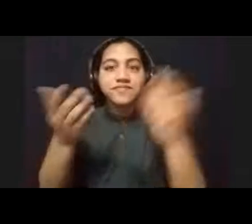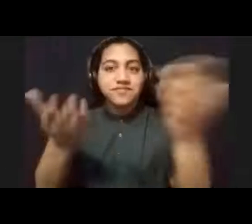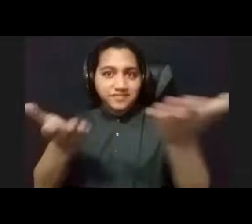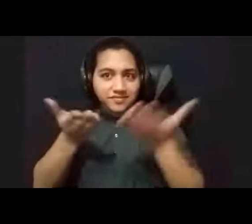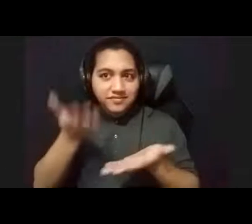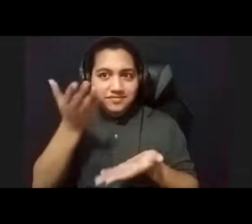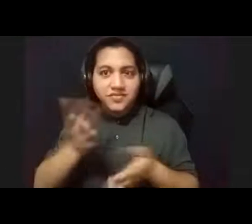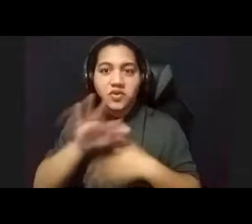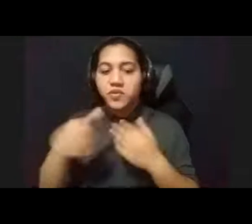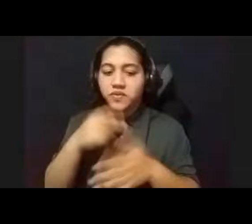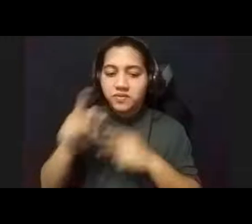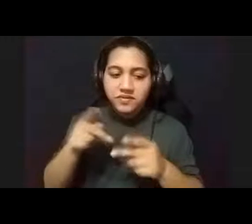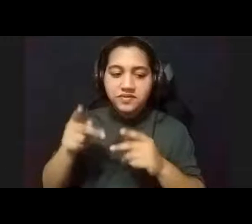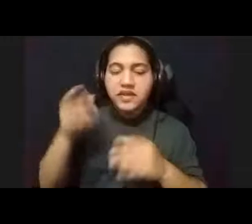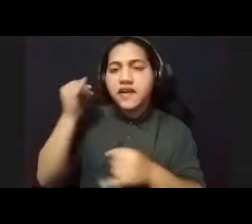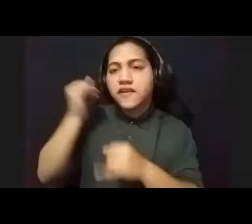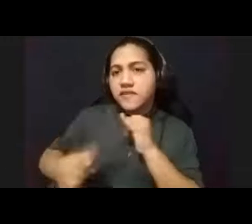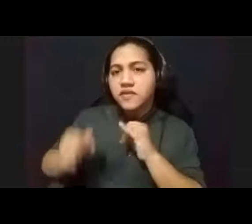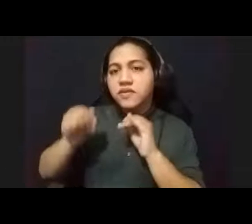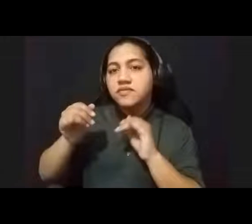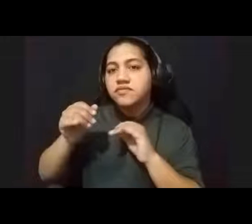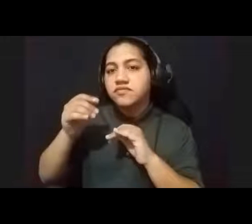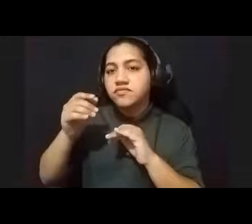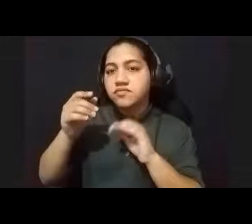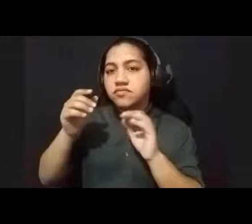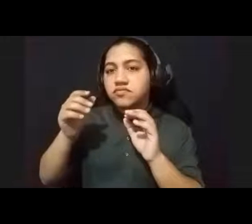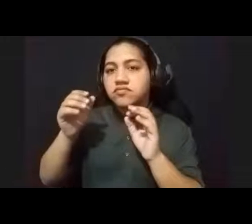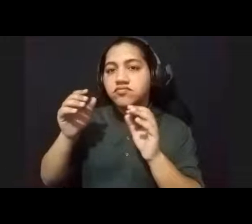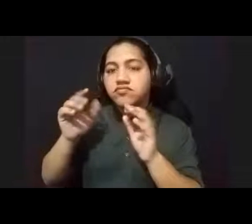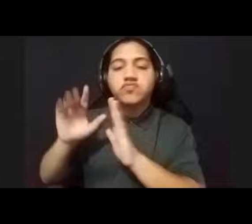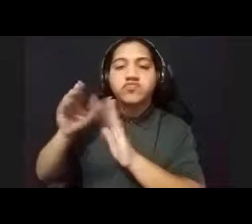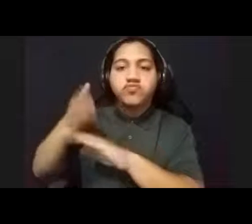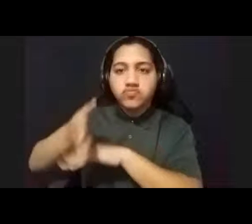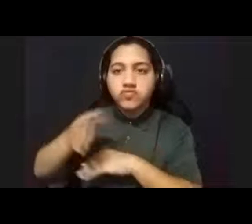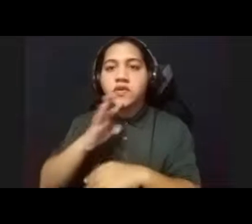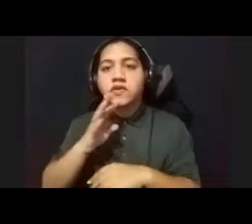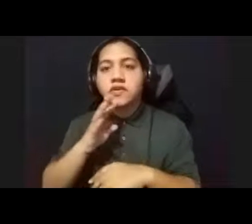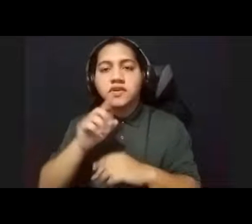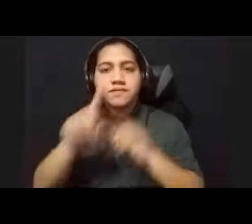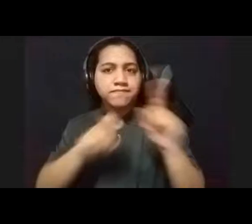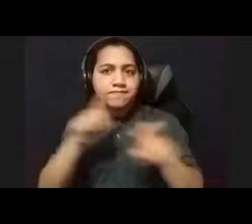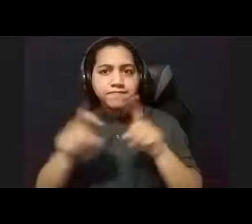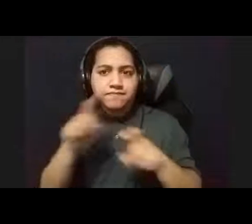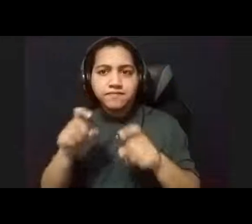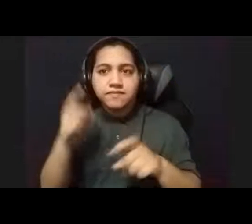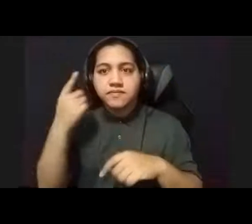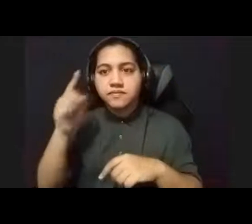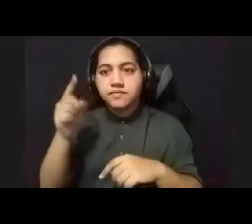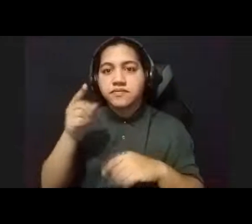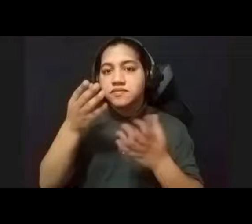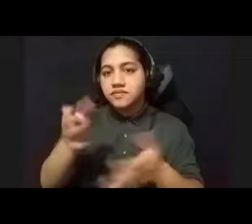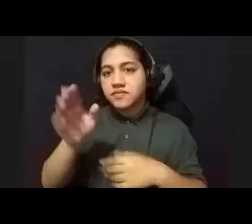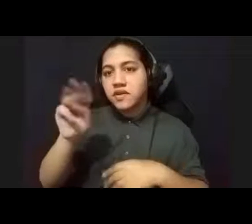a todos y al finalizar, como siempre, pasaremos a sus comentarios y preguntas para la señora